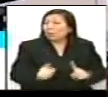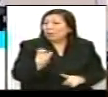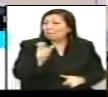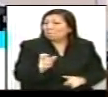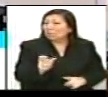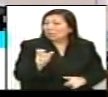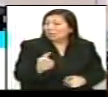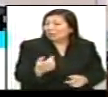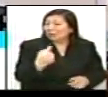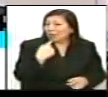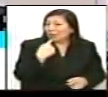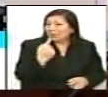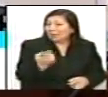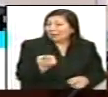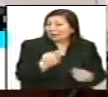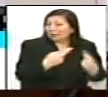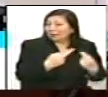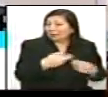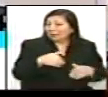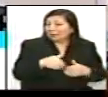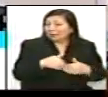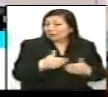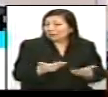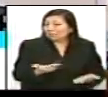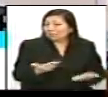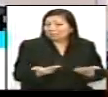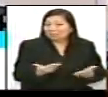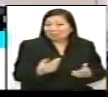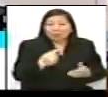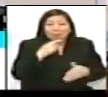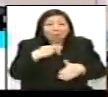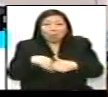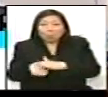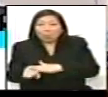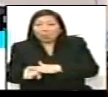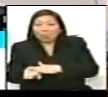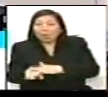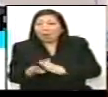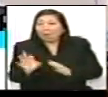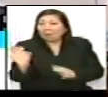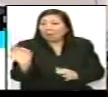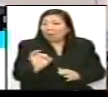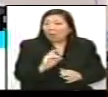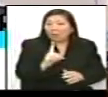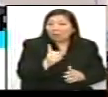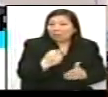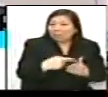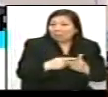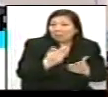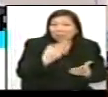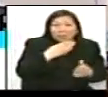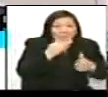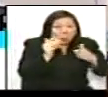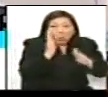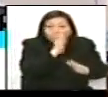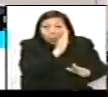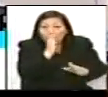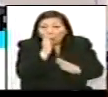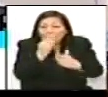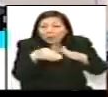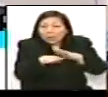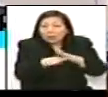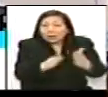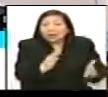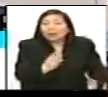personas que han ejercido cargos de elección popular que siguen prófugas, y el señor Donaire es uno de ellos, habiéndose refugiado en